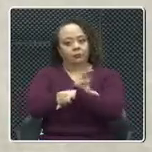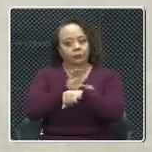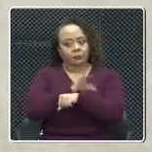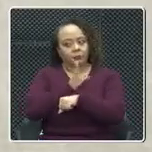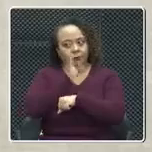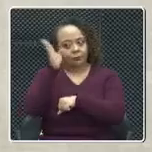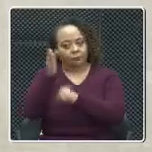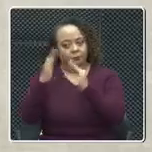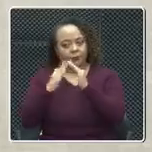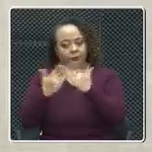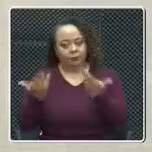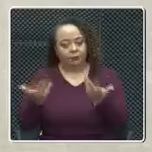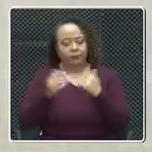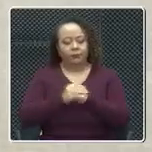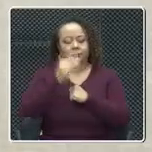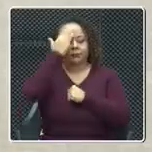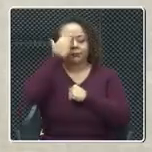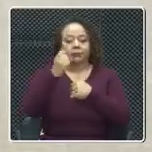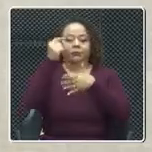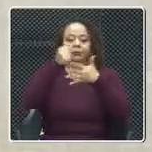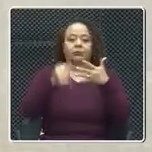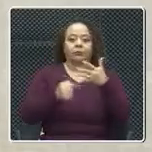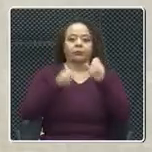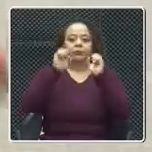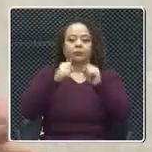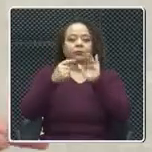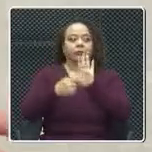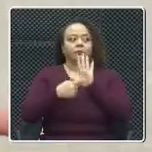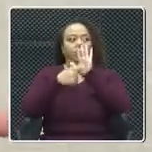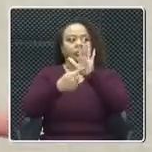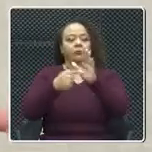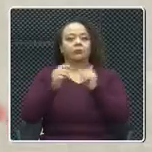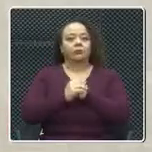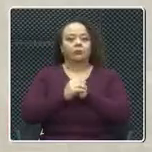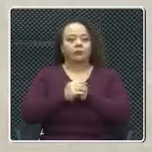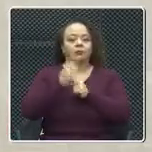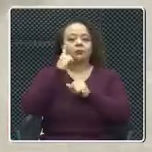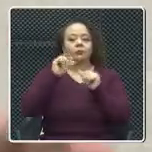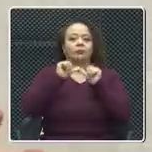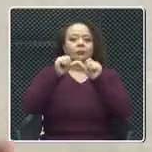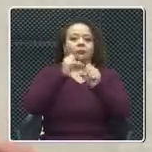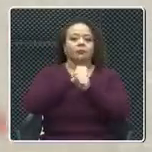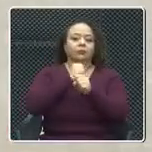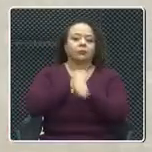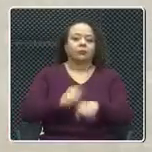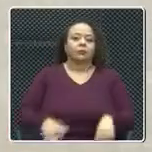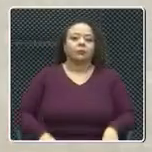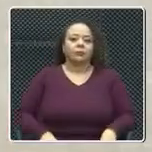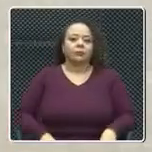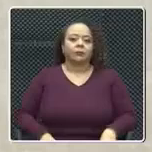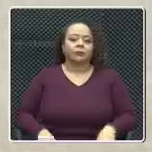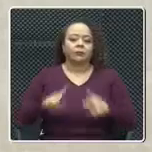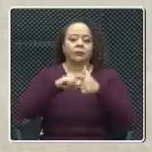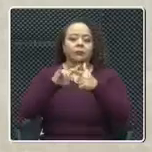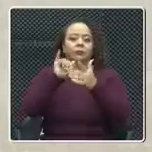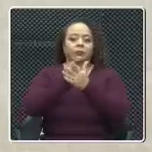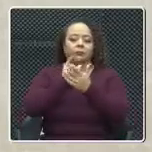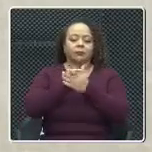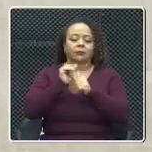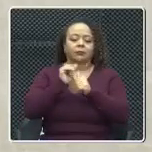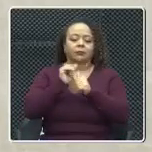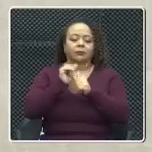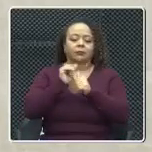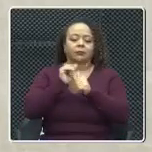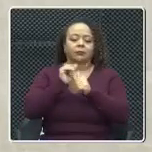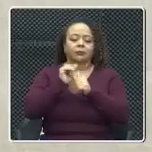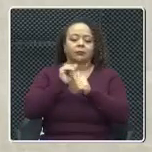computadora del trabajo, ¿verdad? Porque son factores que lo pueden exponer a seguir trabajando de más, ¿verdad? Claro. Entonces, esas son las líneas de